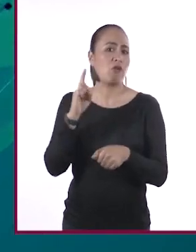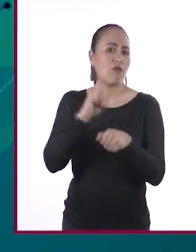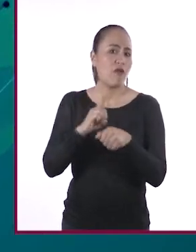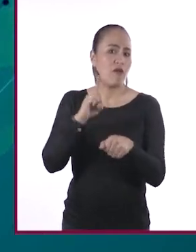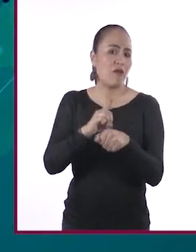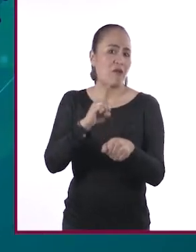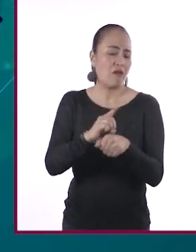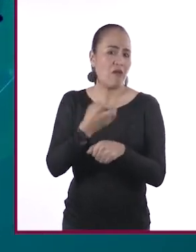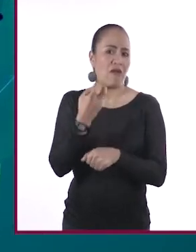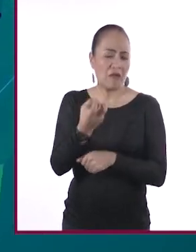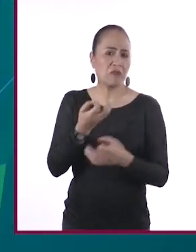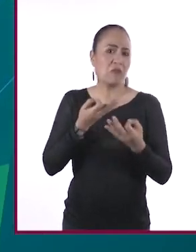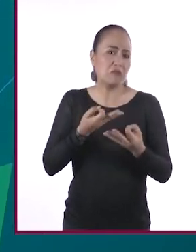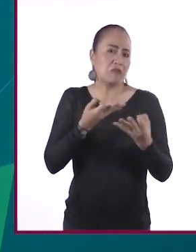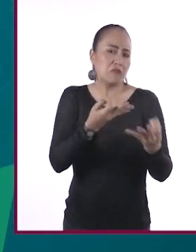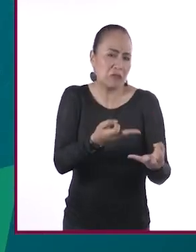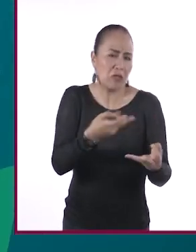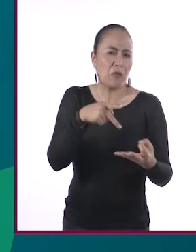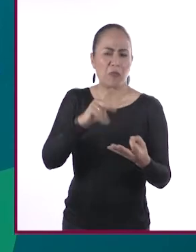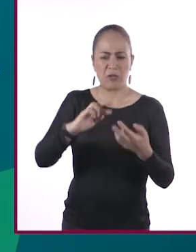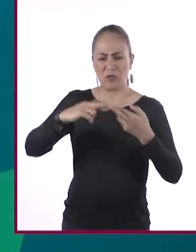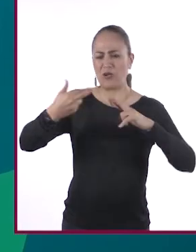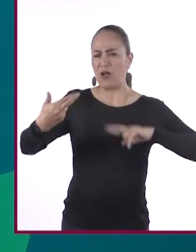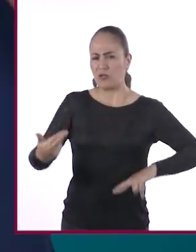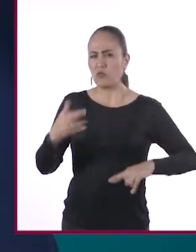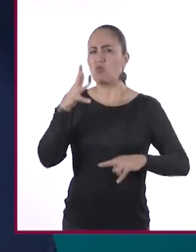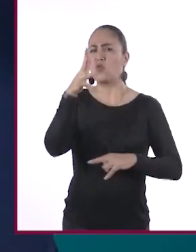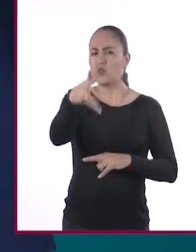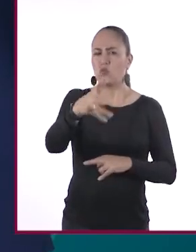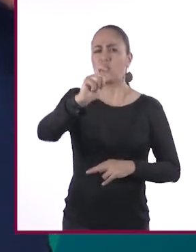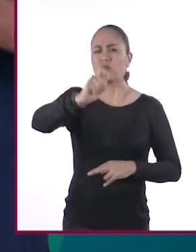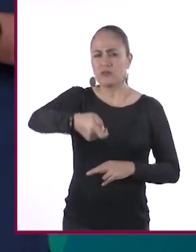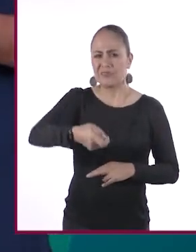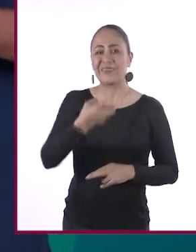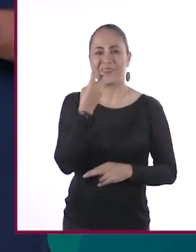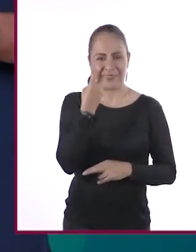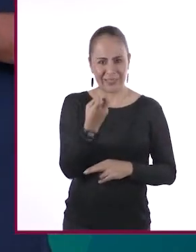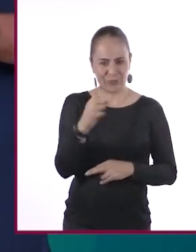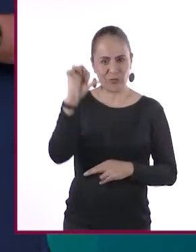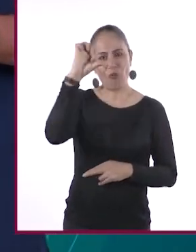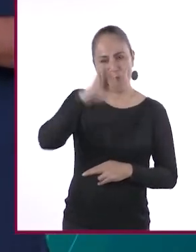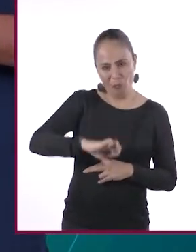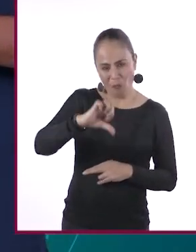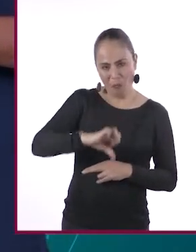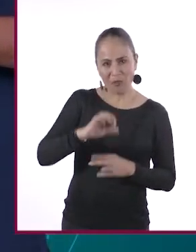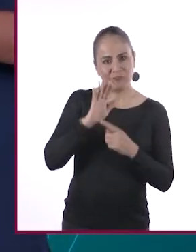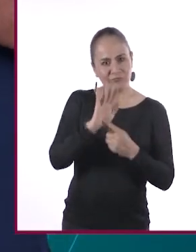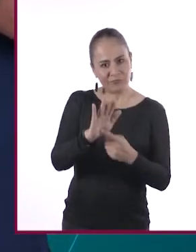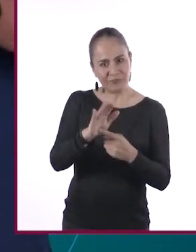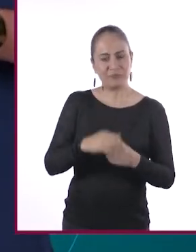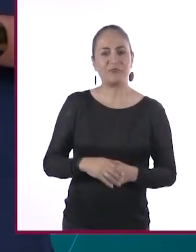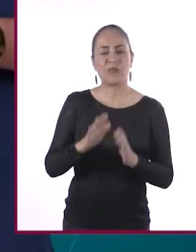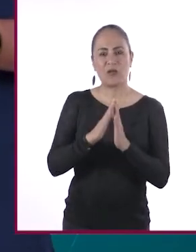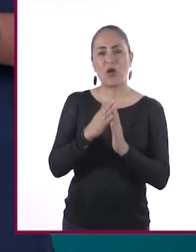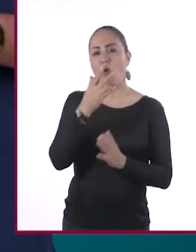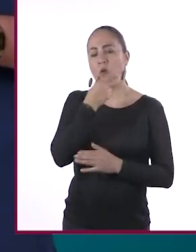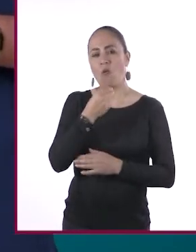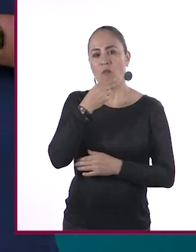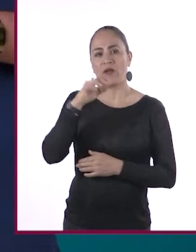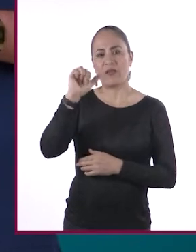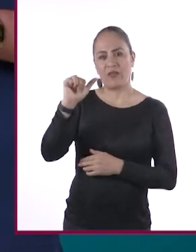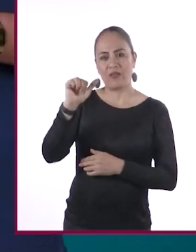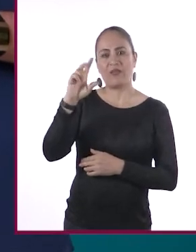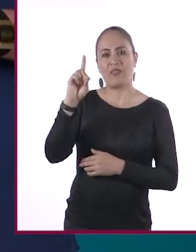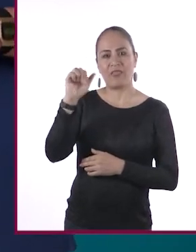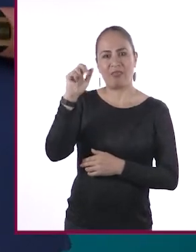muy atractivo, pero ¿qué relación tiene con nuestro futuro? Justo eso es lo que vamos a averiguar con la obra de David Lara y su apuesta por